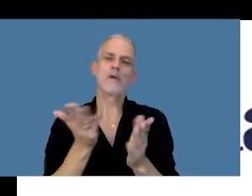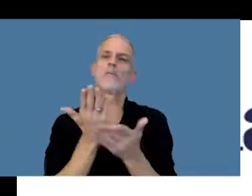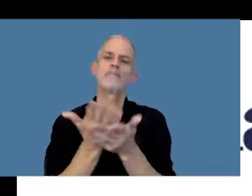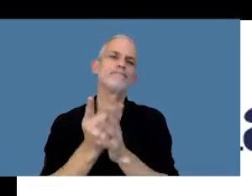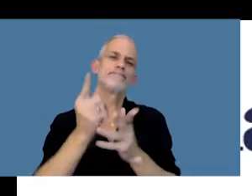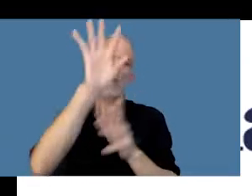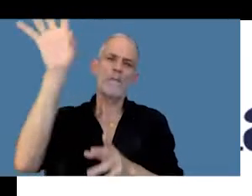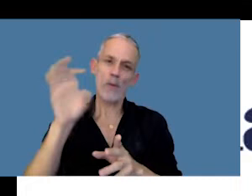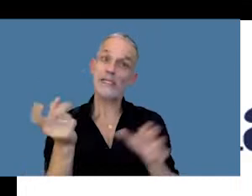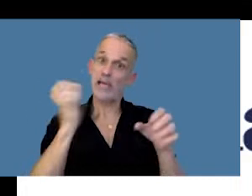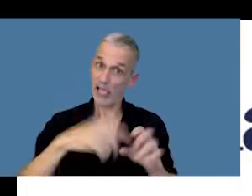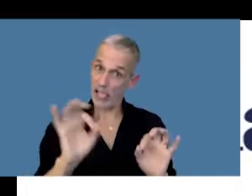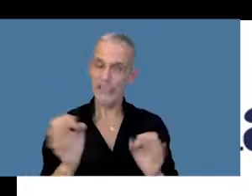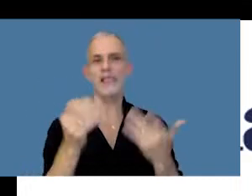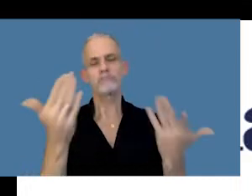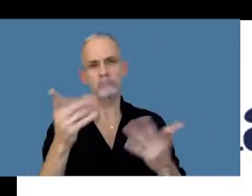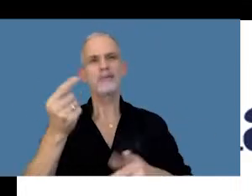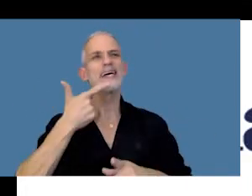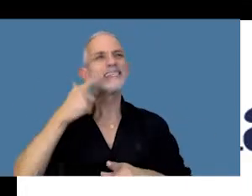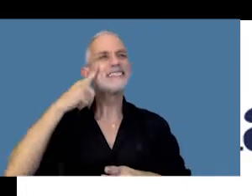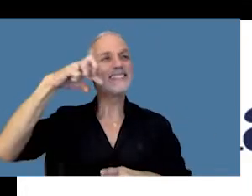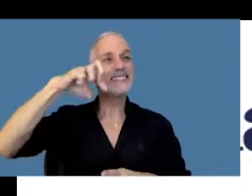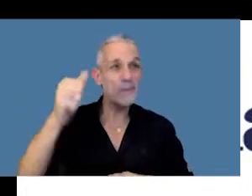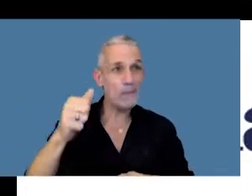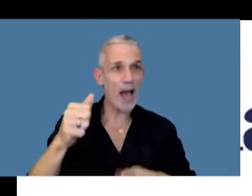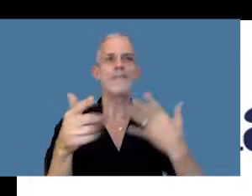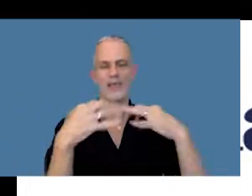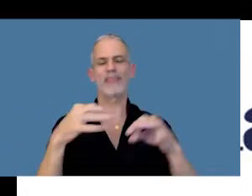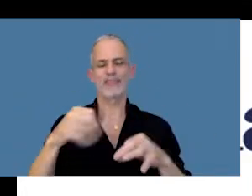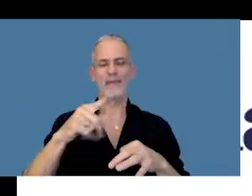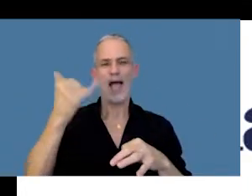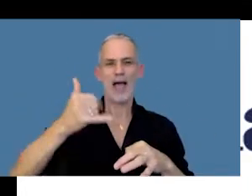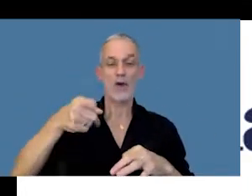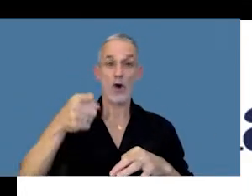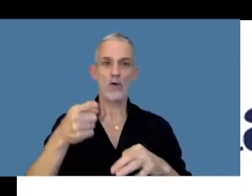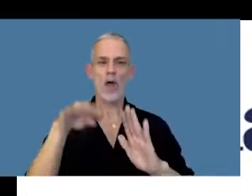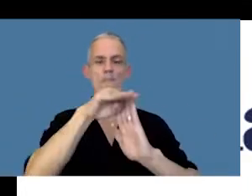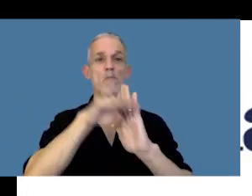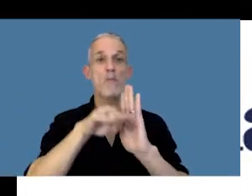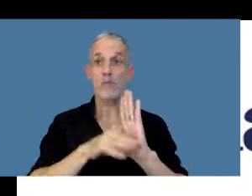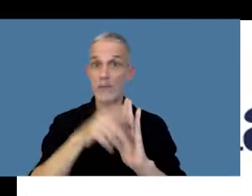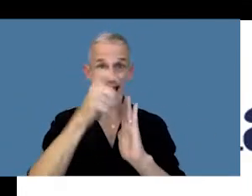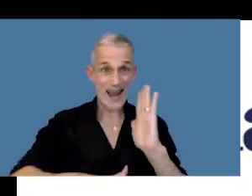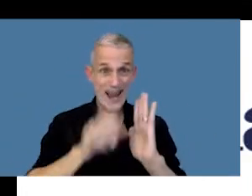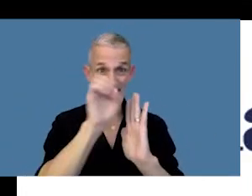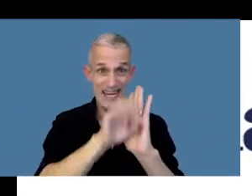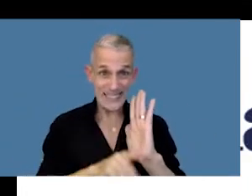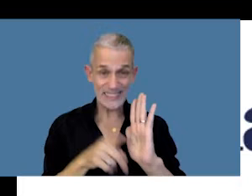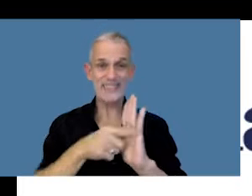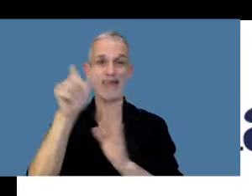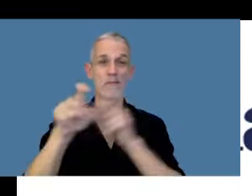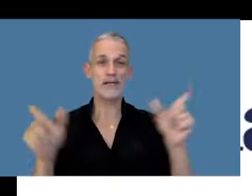encuentren adheridas al SIPA en la medida que tengan hoy una nómina de personas bajo relación de